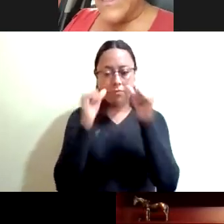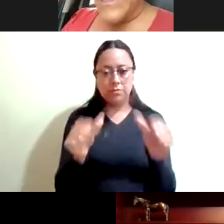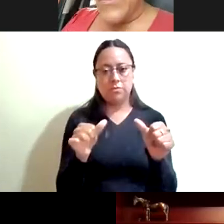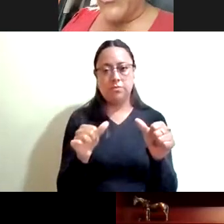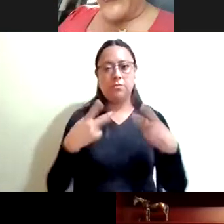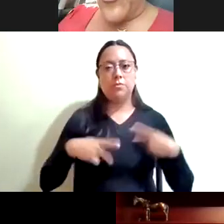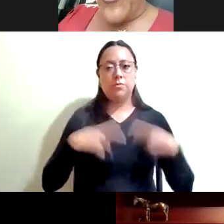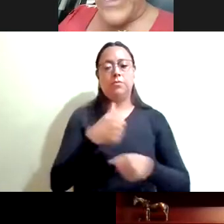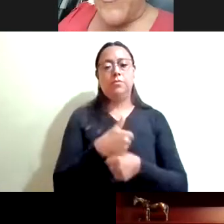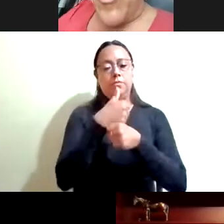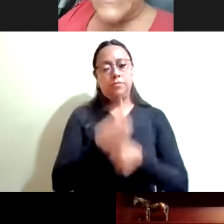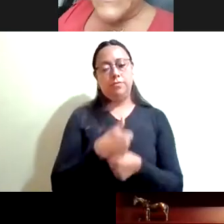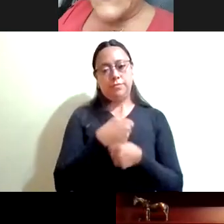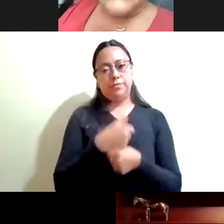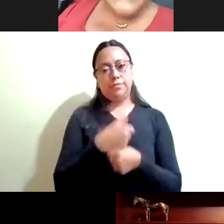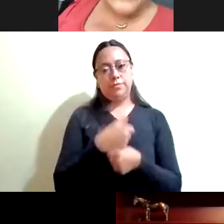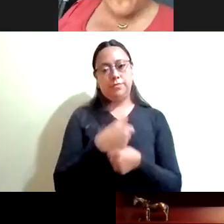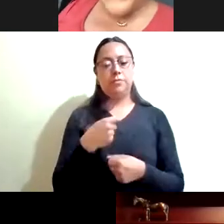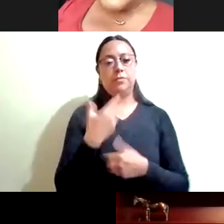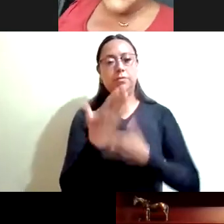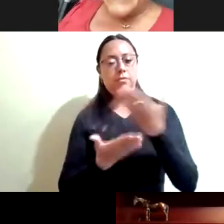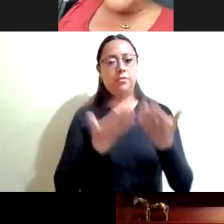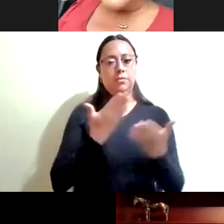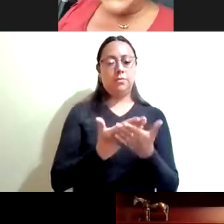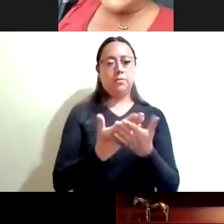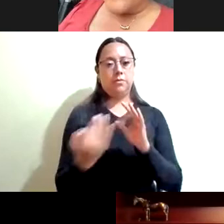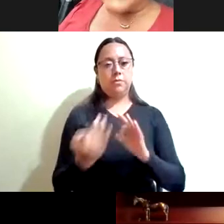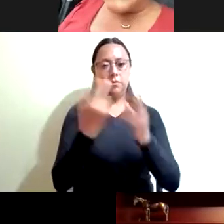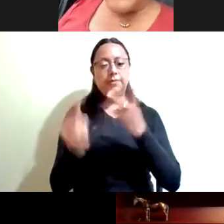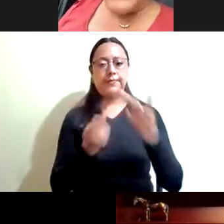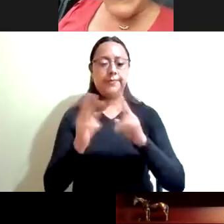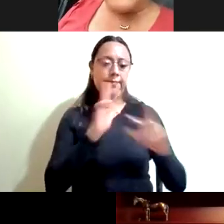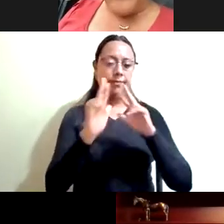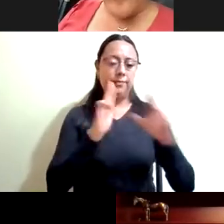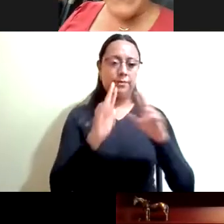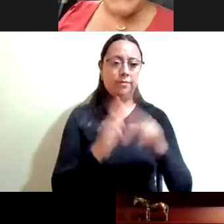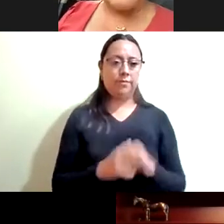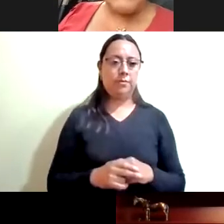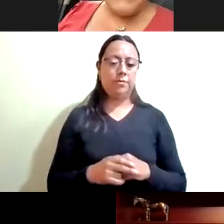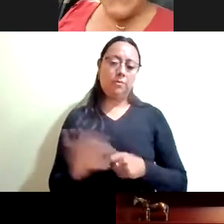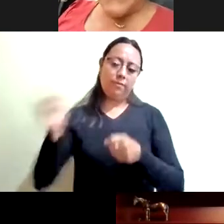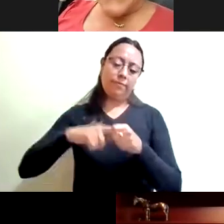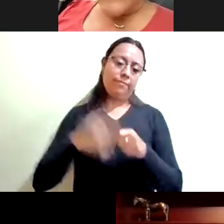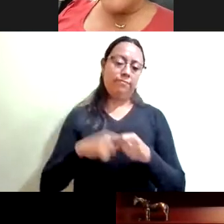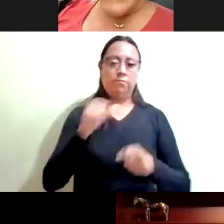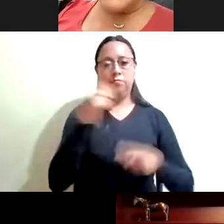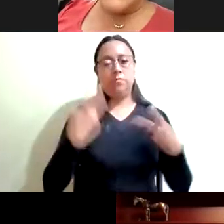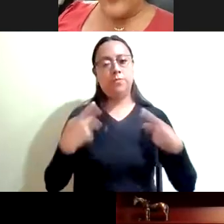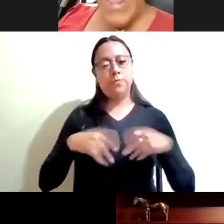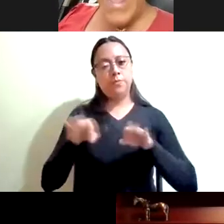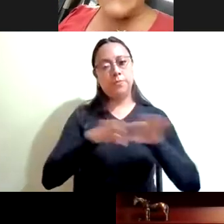Víctimas, sobre la propuesta de citar a comparecer a otras personas, servidoras públicas, que no